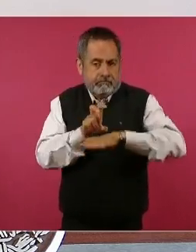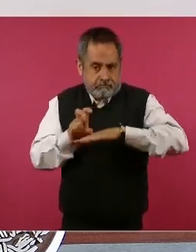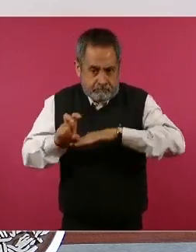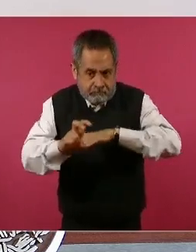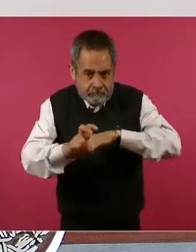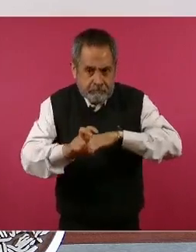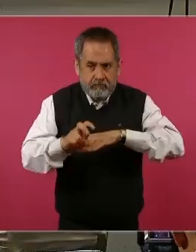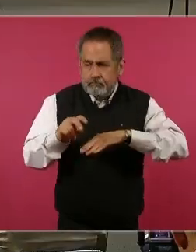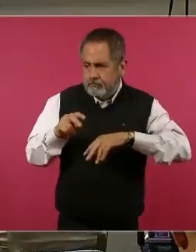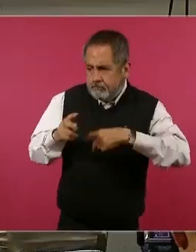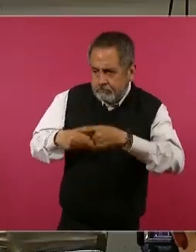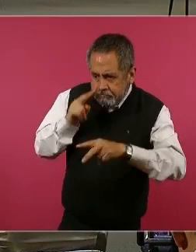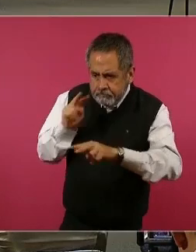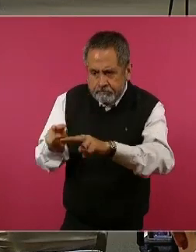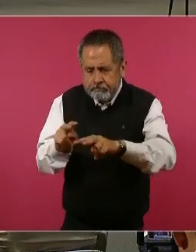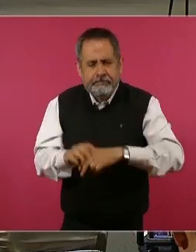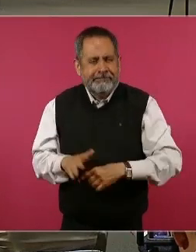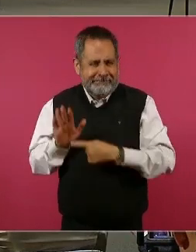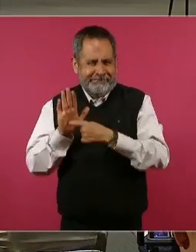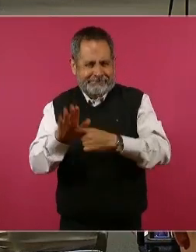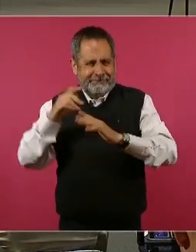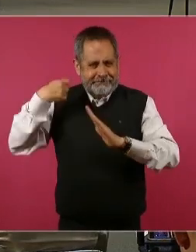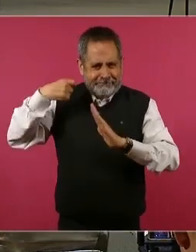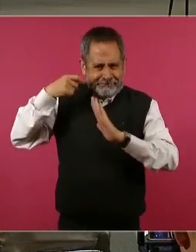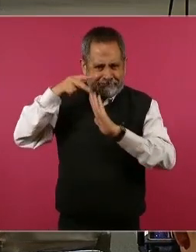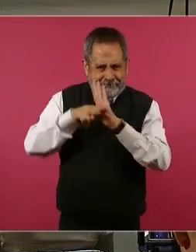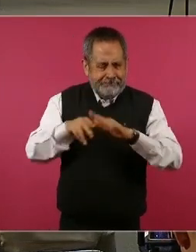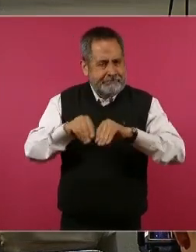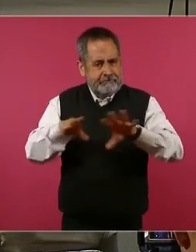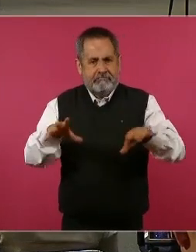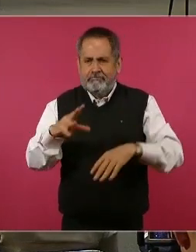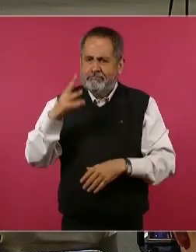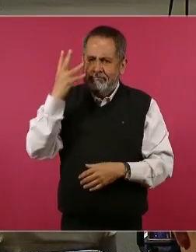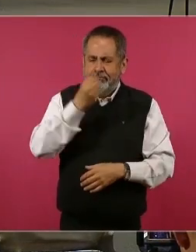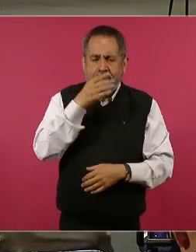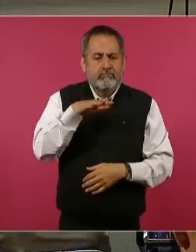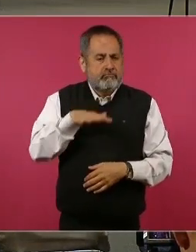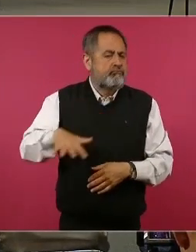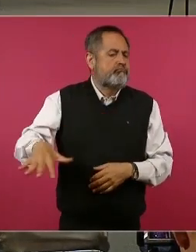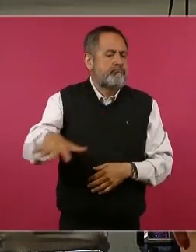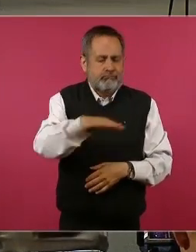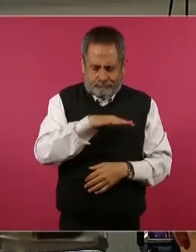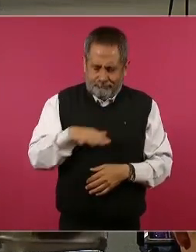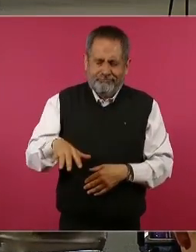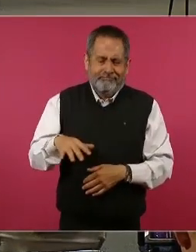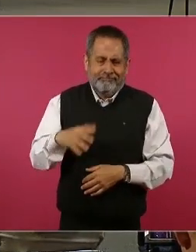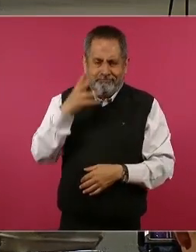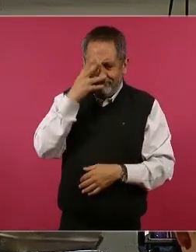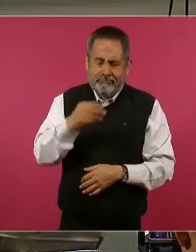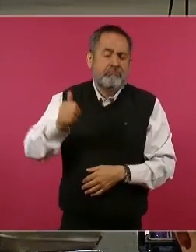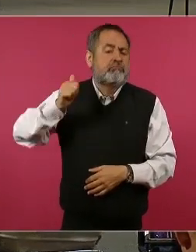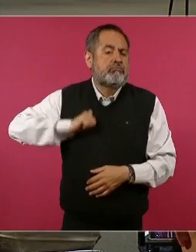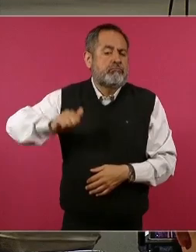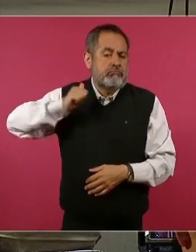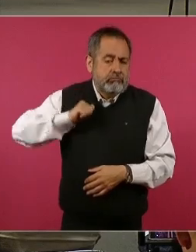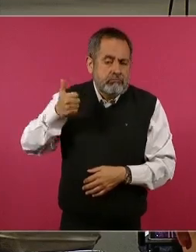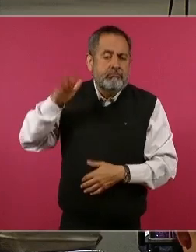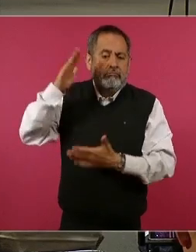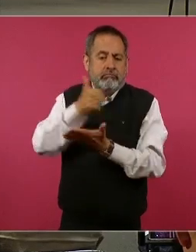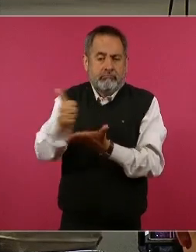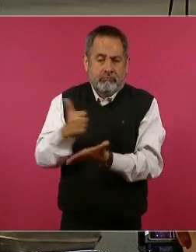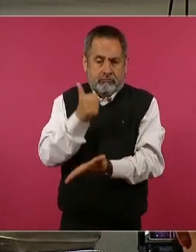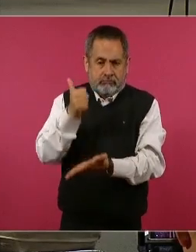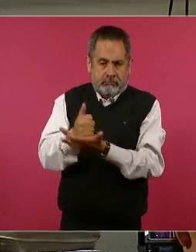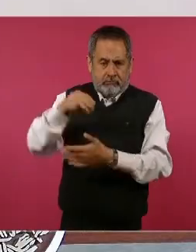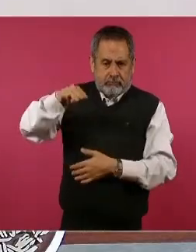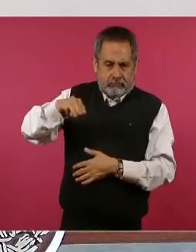les presentaremos un video que habla de la zona arqueológica de la antigua ciudad maya